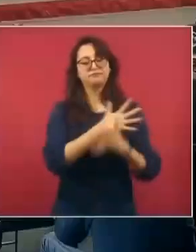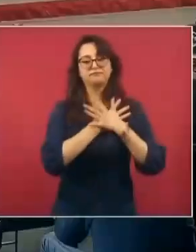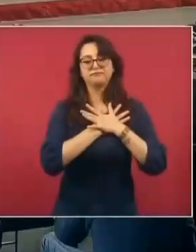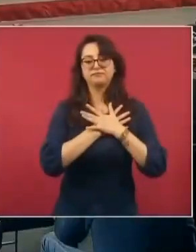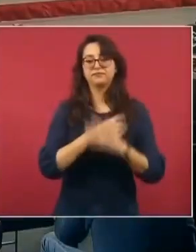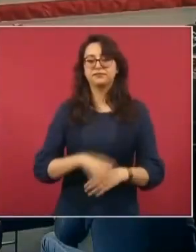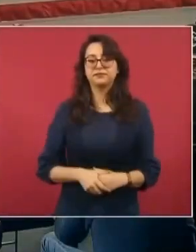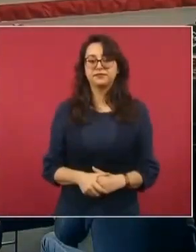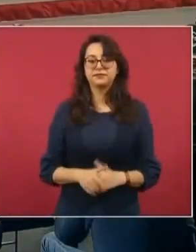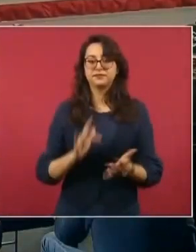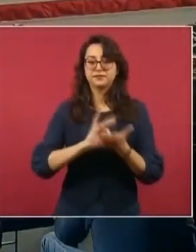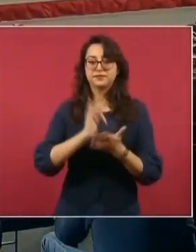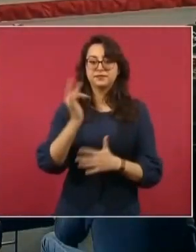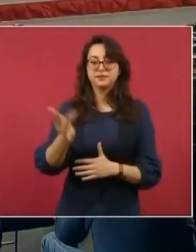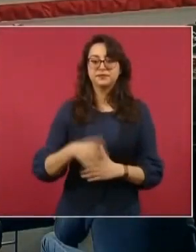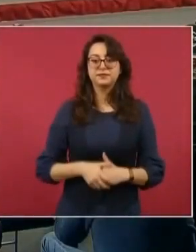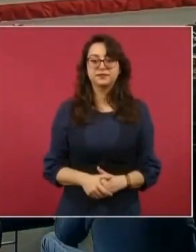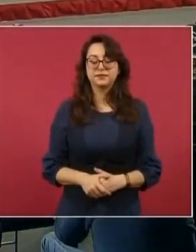Gracias.